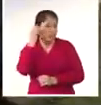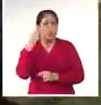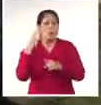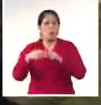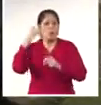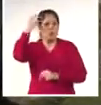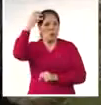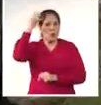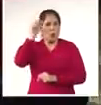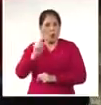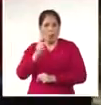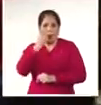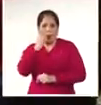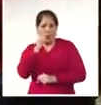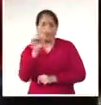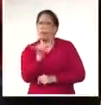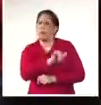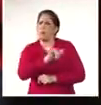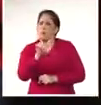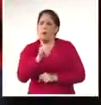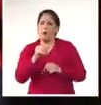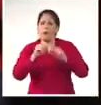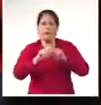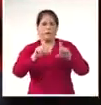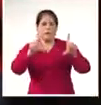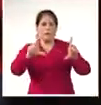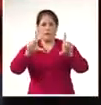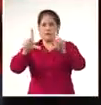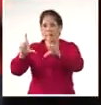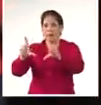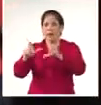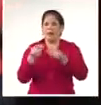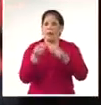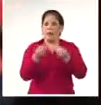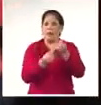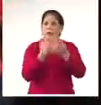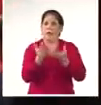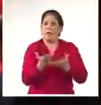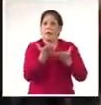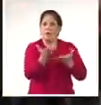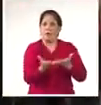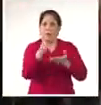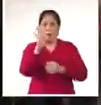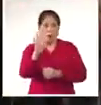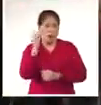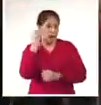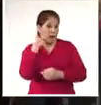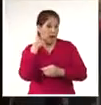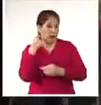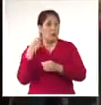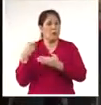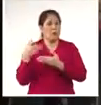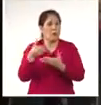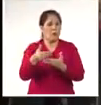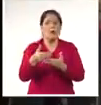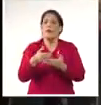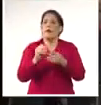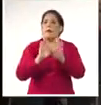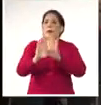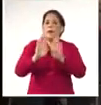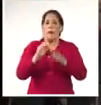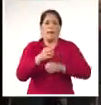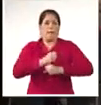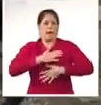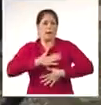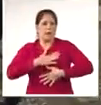gobernador Francisco Escribano distinguieran a 2 instituciones que desde hace 40 años resguardan valores patrimoniales de